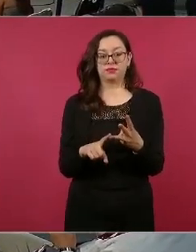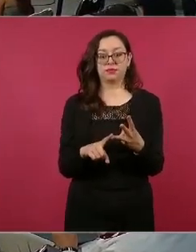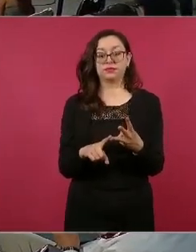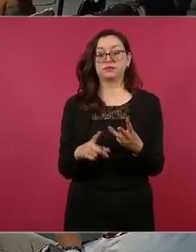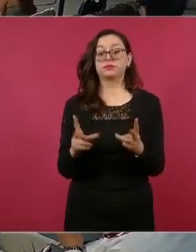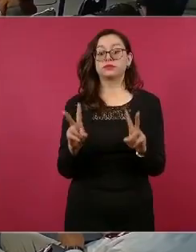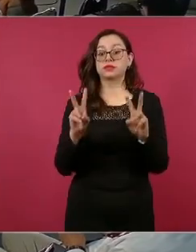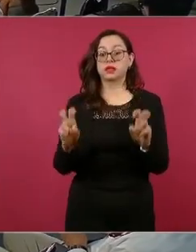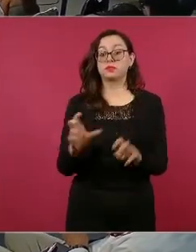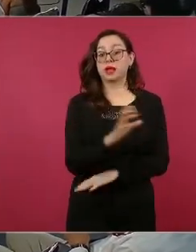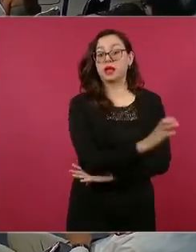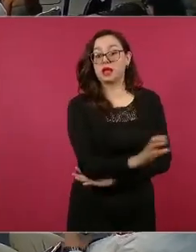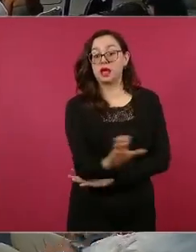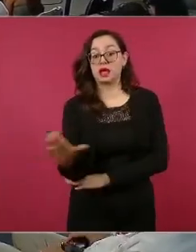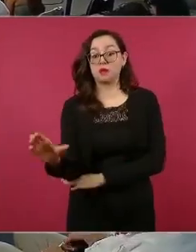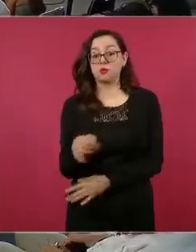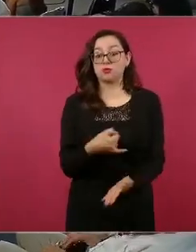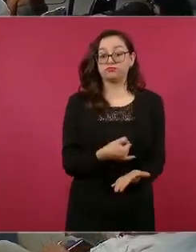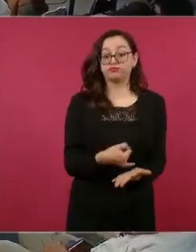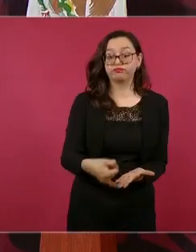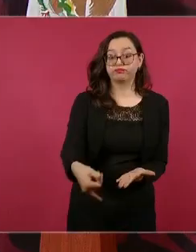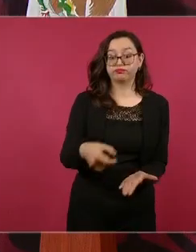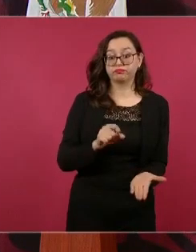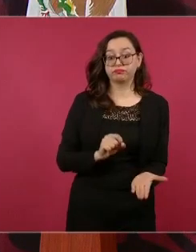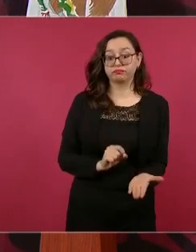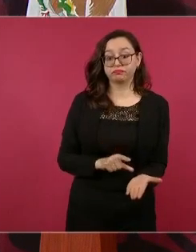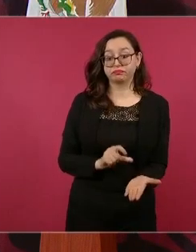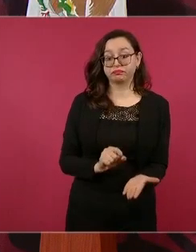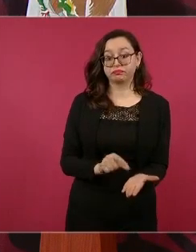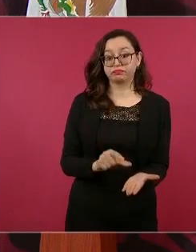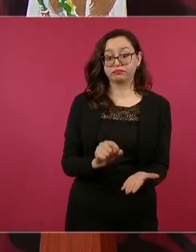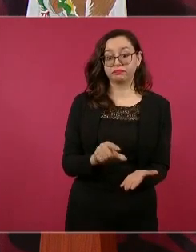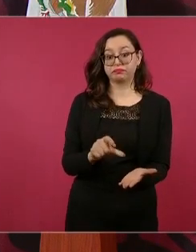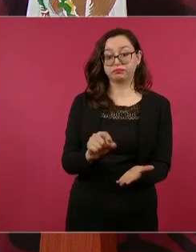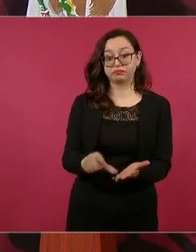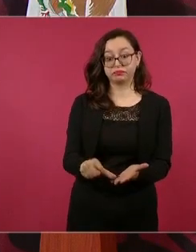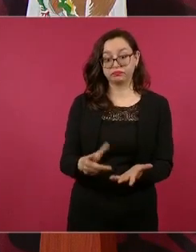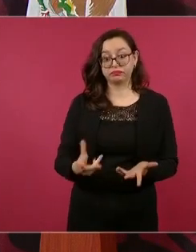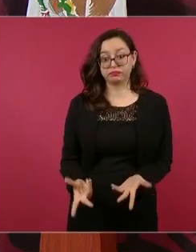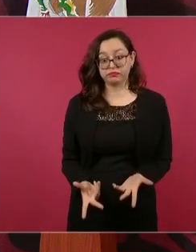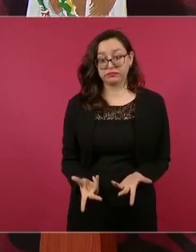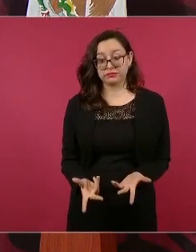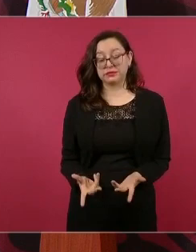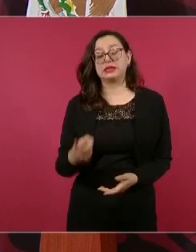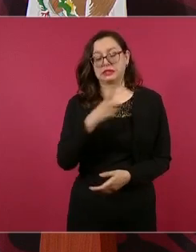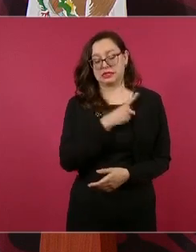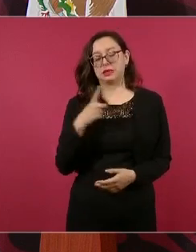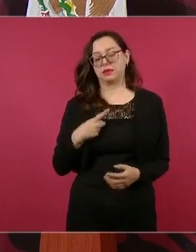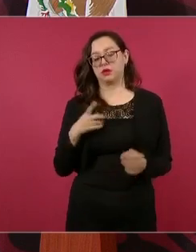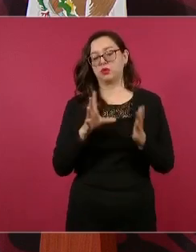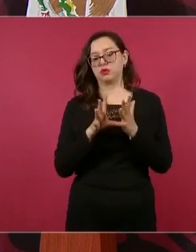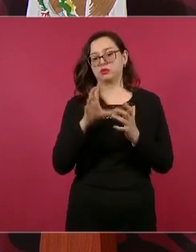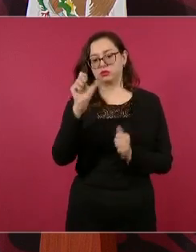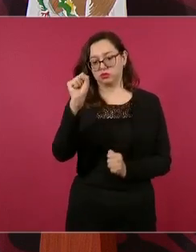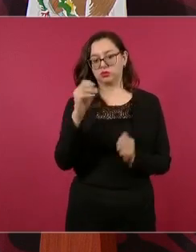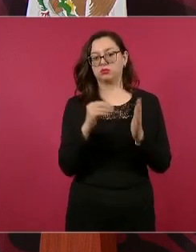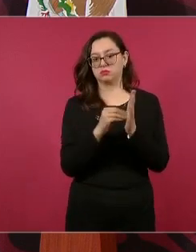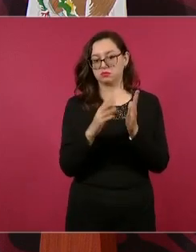el sembrando vida y se quiere elevar a rango constitucional.